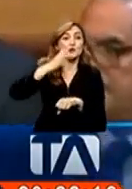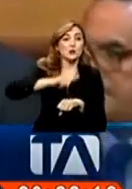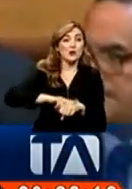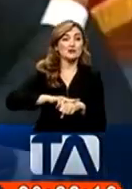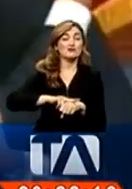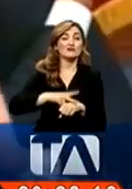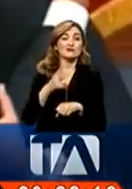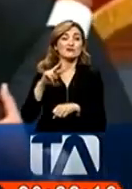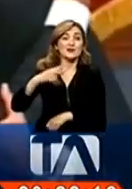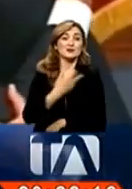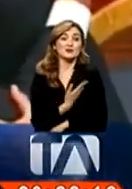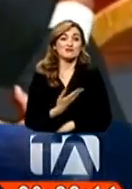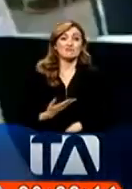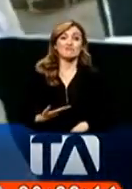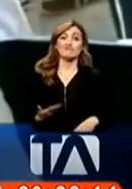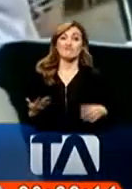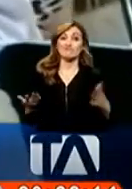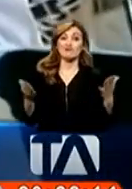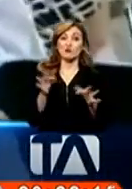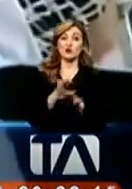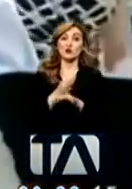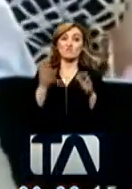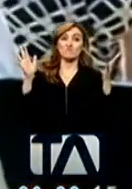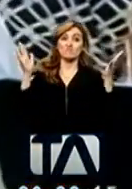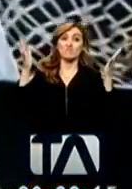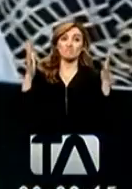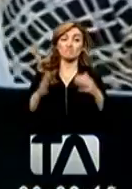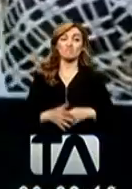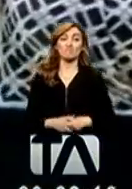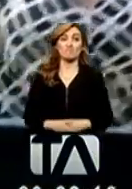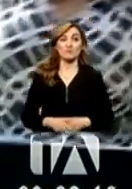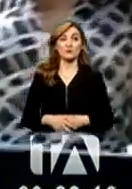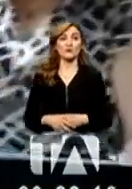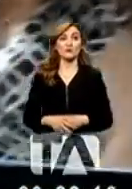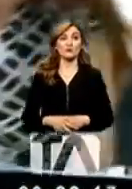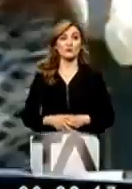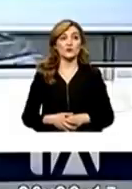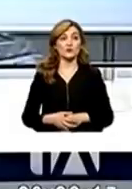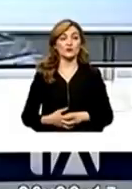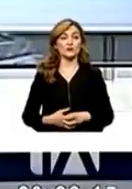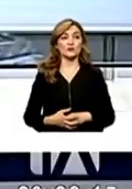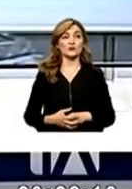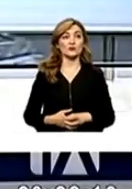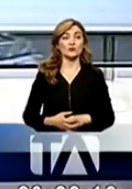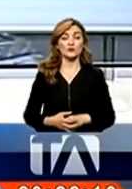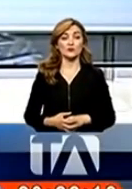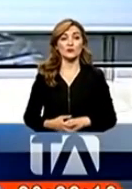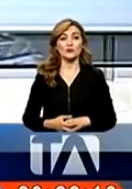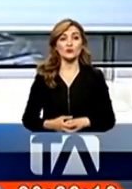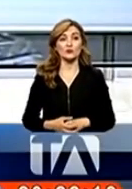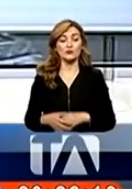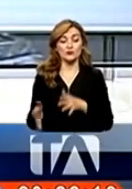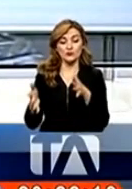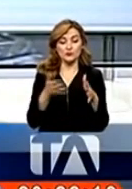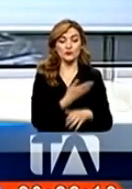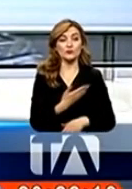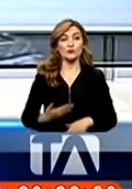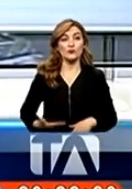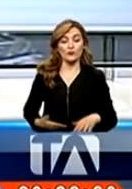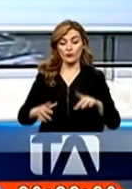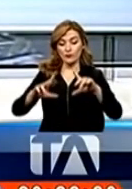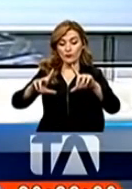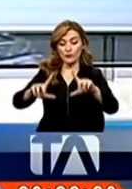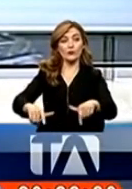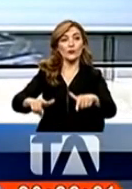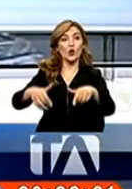a tener un vicepresidente sin funciones. Joana Ramos, 24 horas. El presidente de la